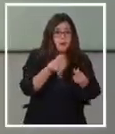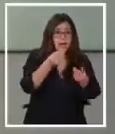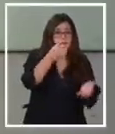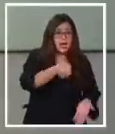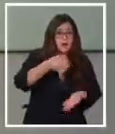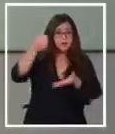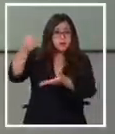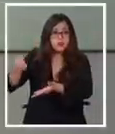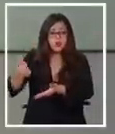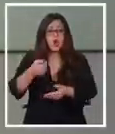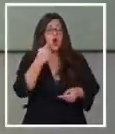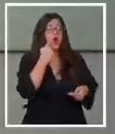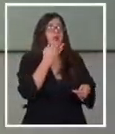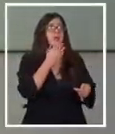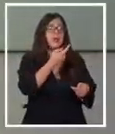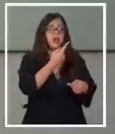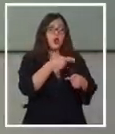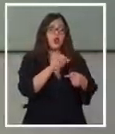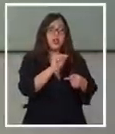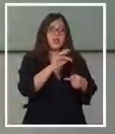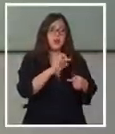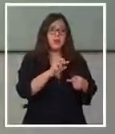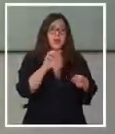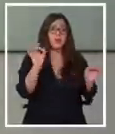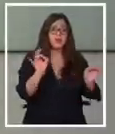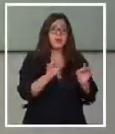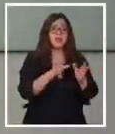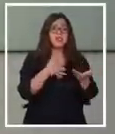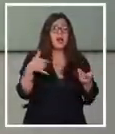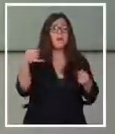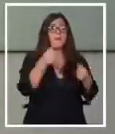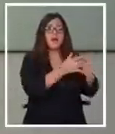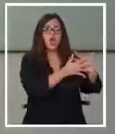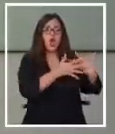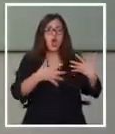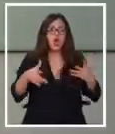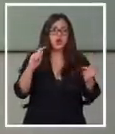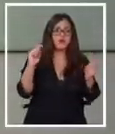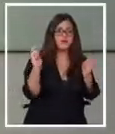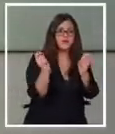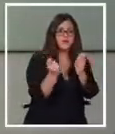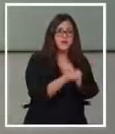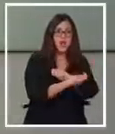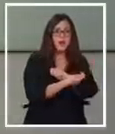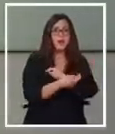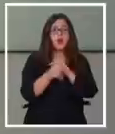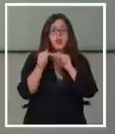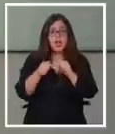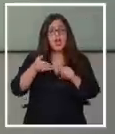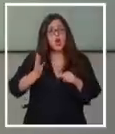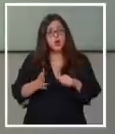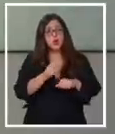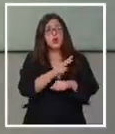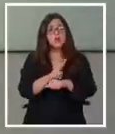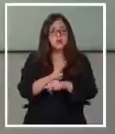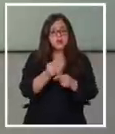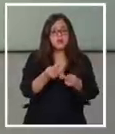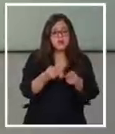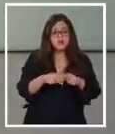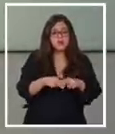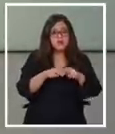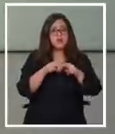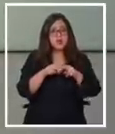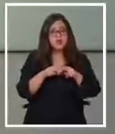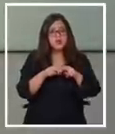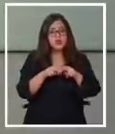otros que las mismas fp tengan un periodo de transición en el tiempo en donde sigan administrando los fondos actualmente acumulados